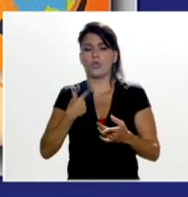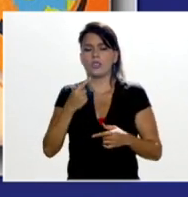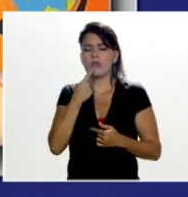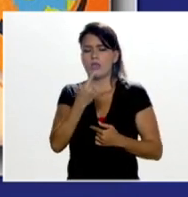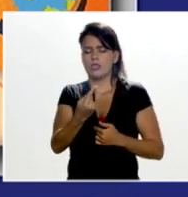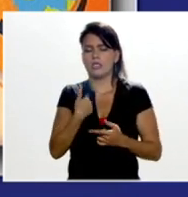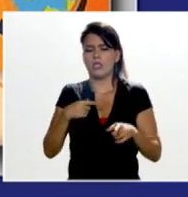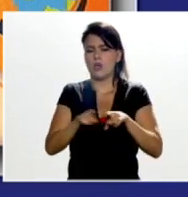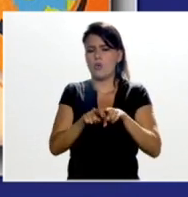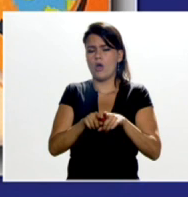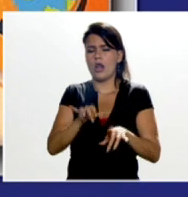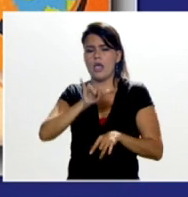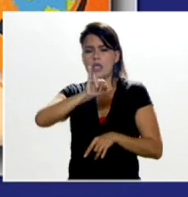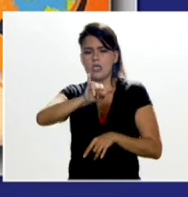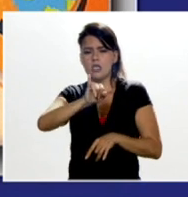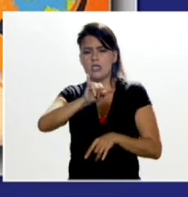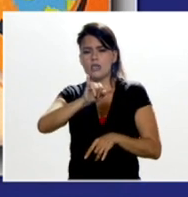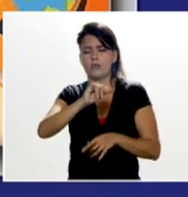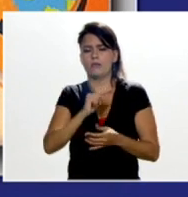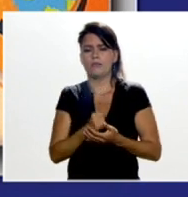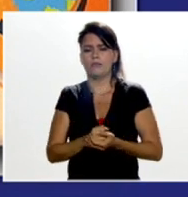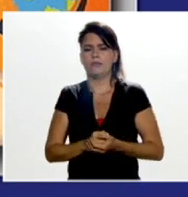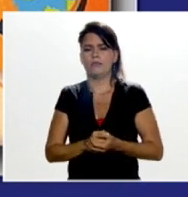igual a i minúscula